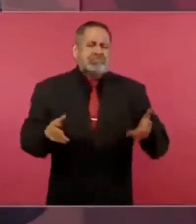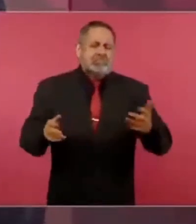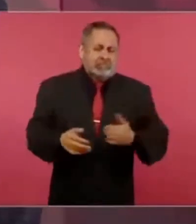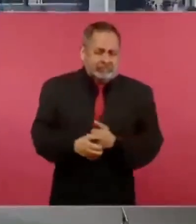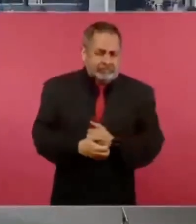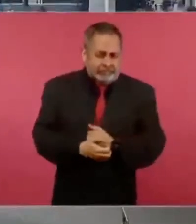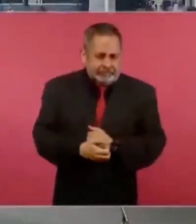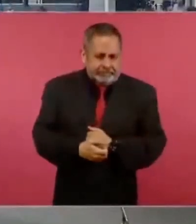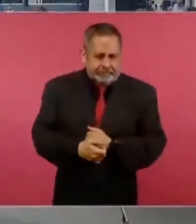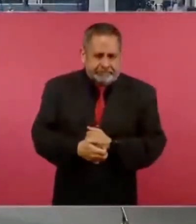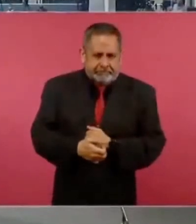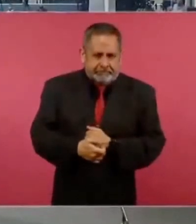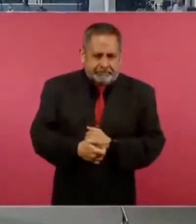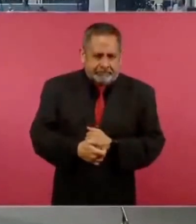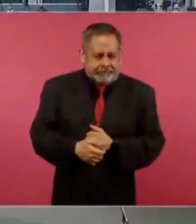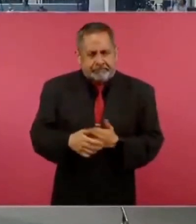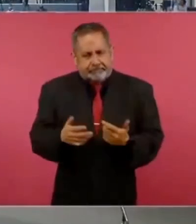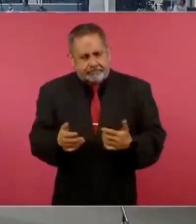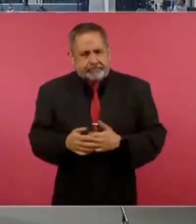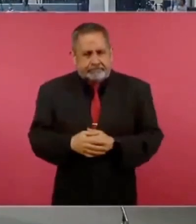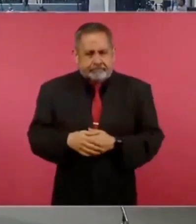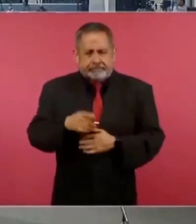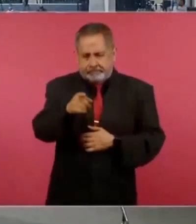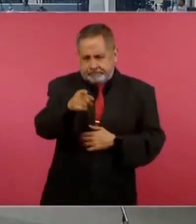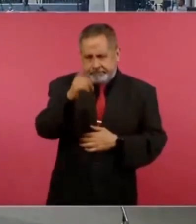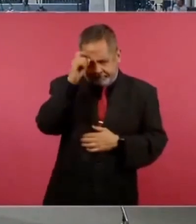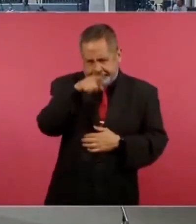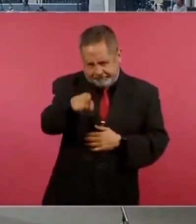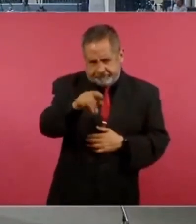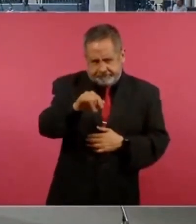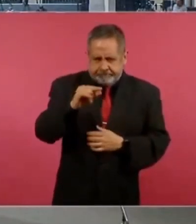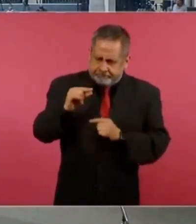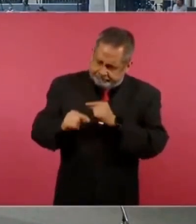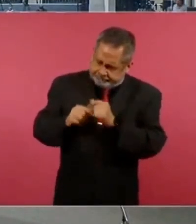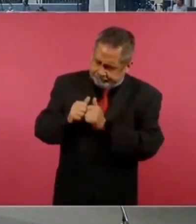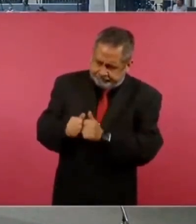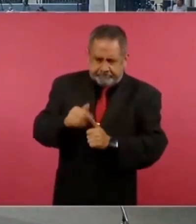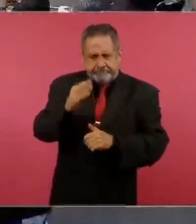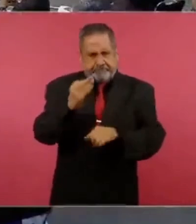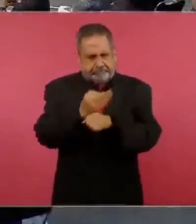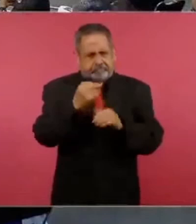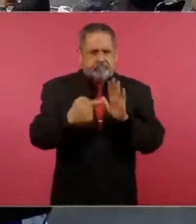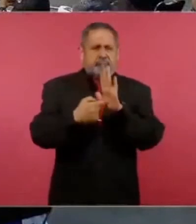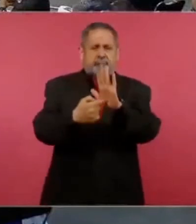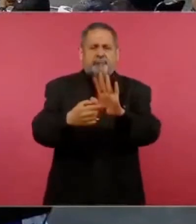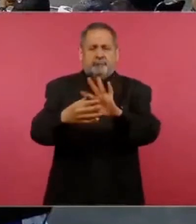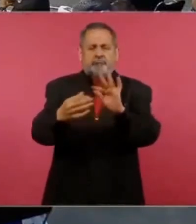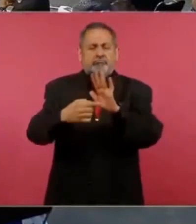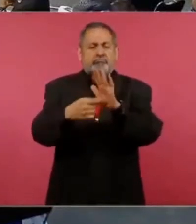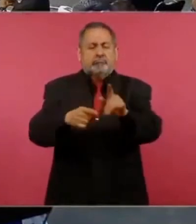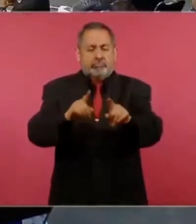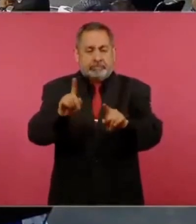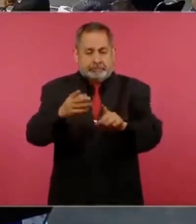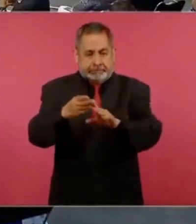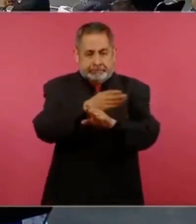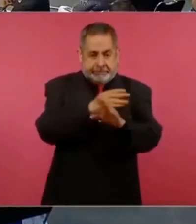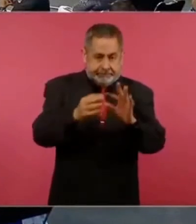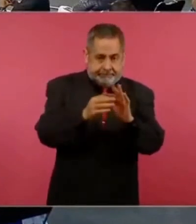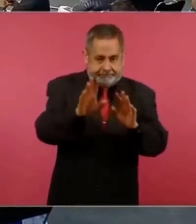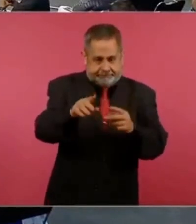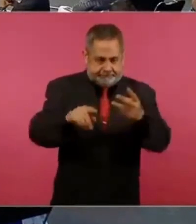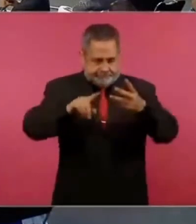Pero entonces nos ha costado, pero mira, te vamos a mostrar. Pero antes de eso, esa